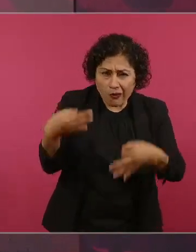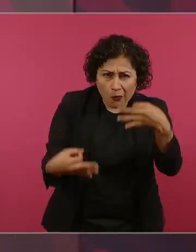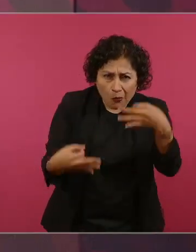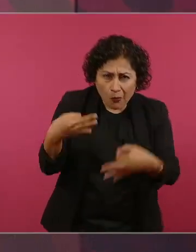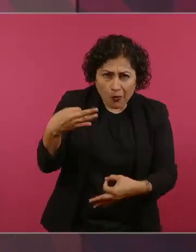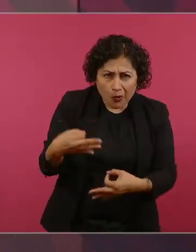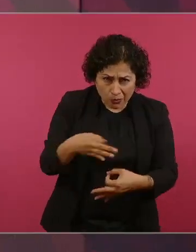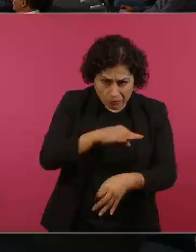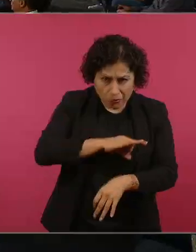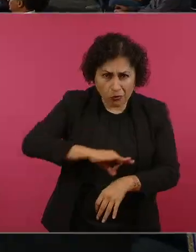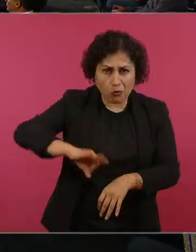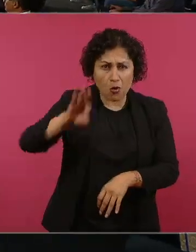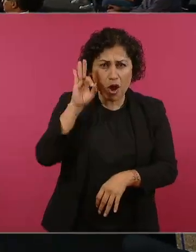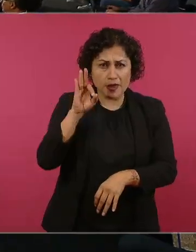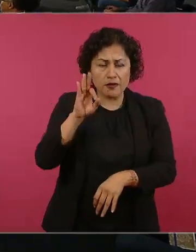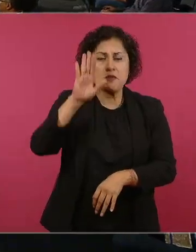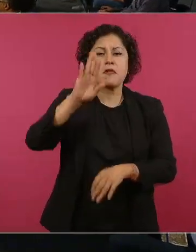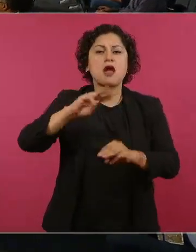mundo,